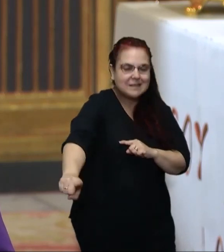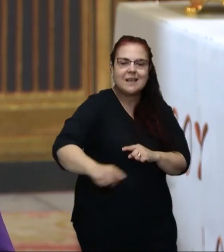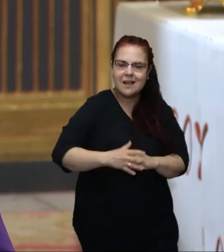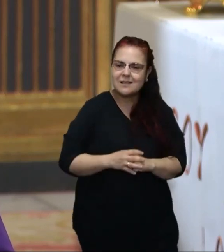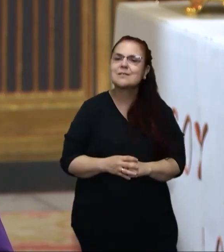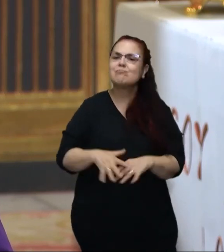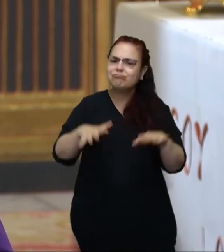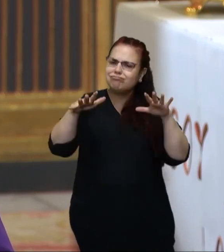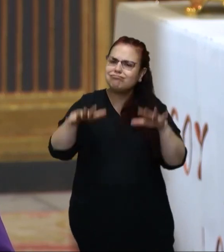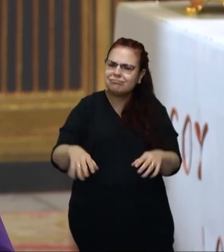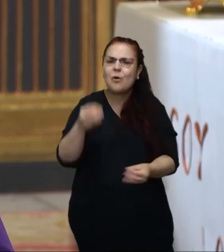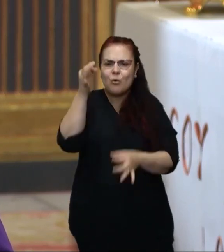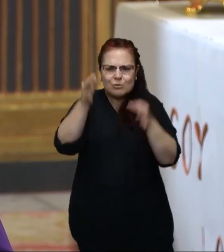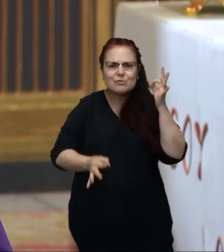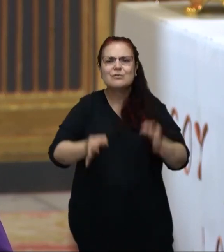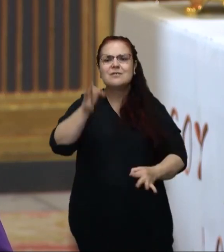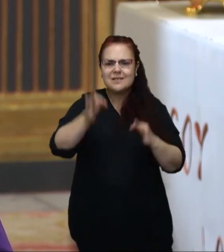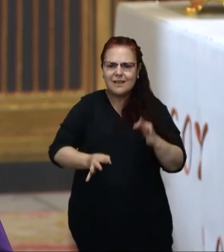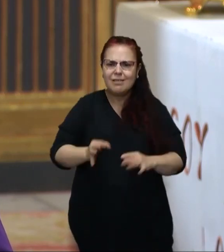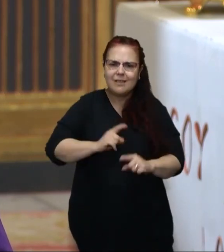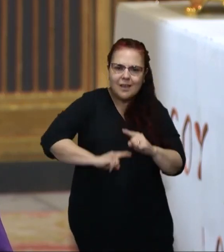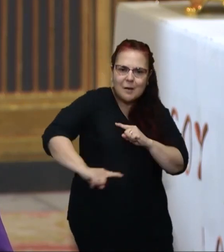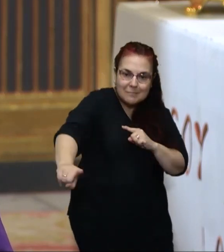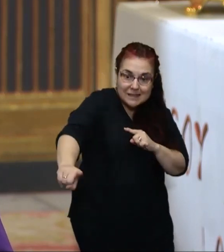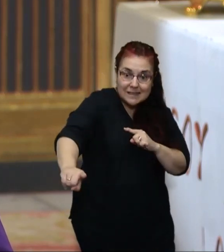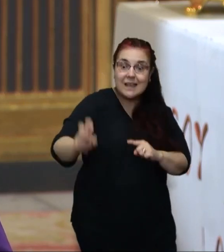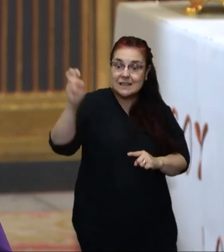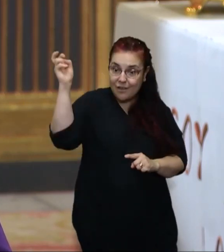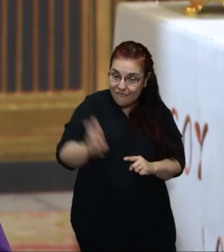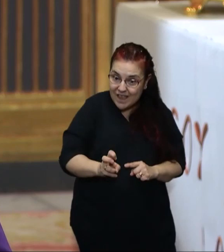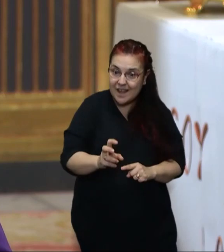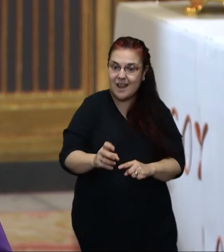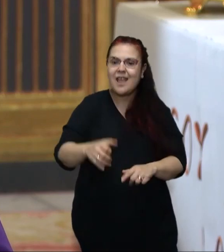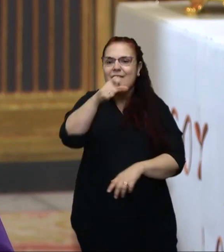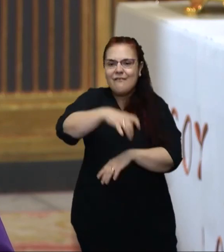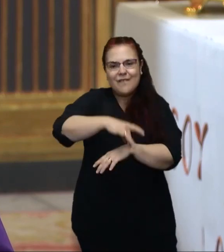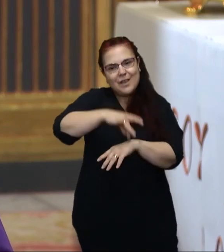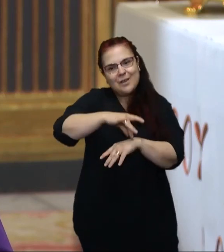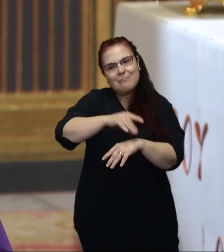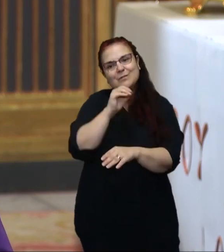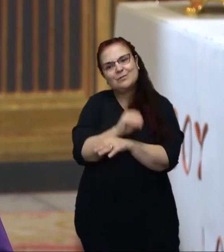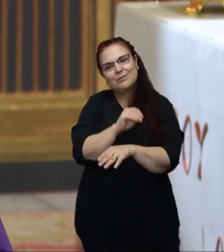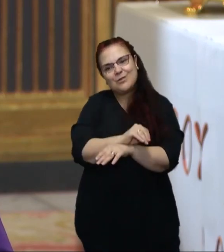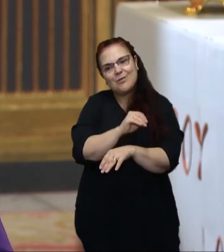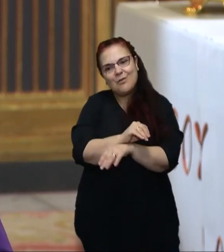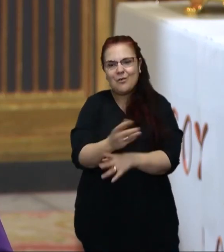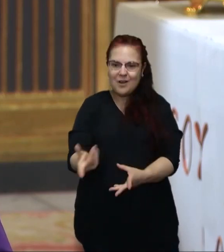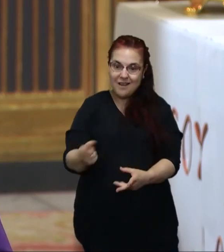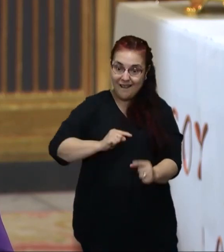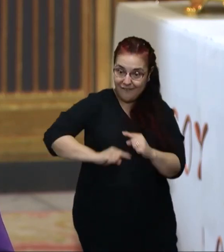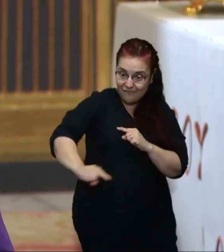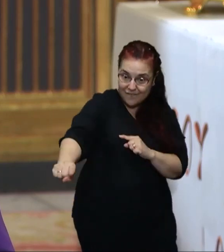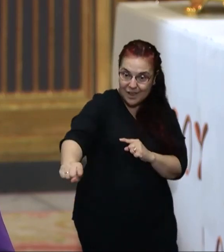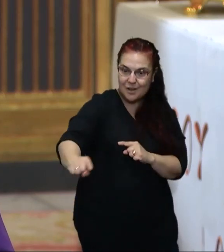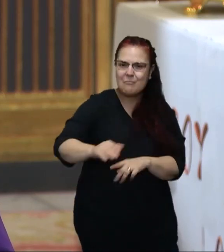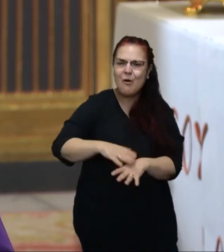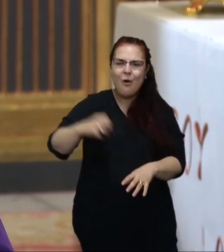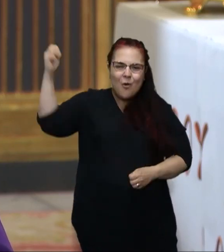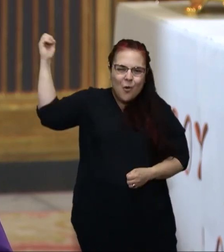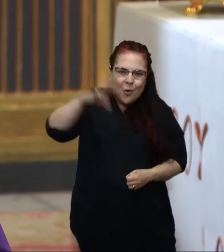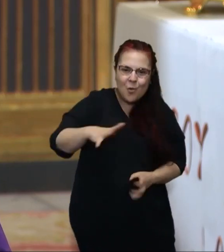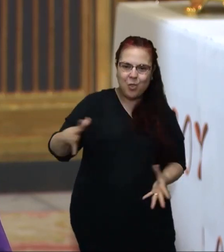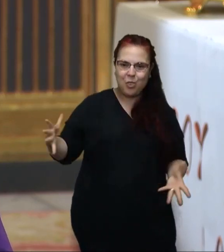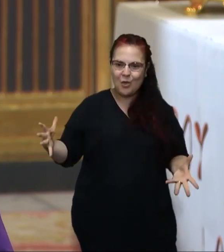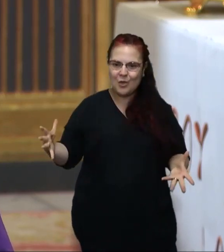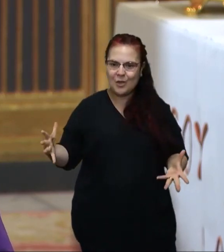poner justicia, es el Mesías que viene a curar a los enfermos, es el Mesías que viene a poner luz,